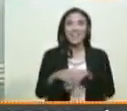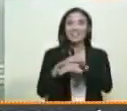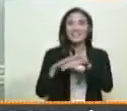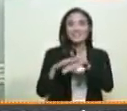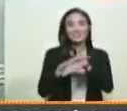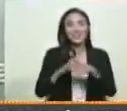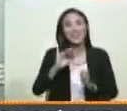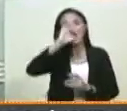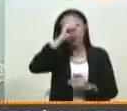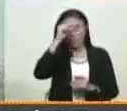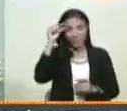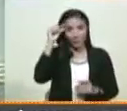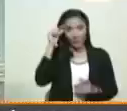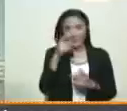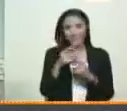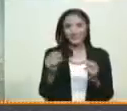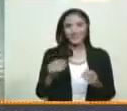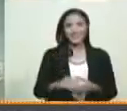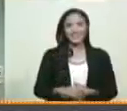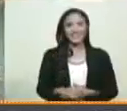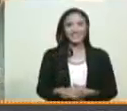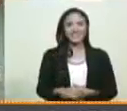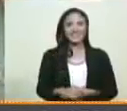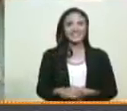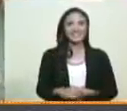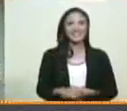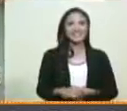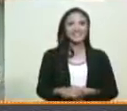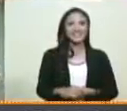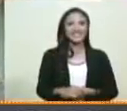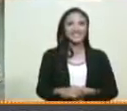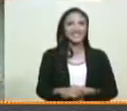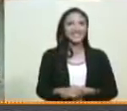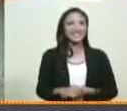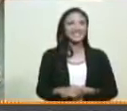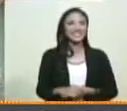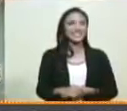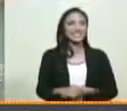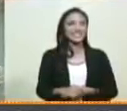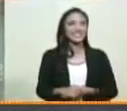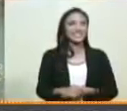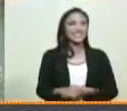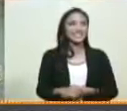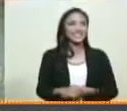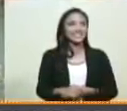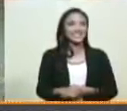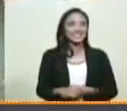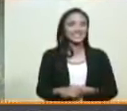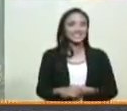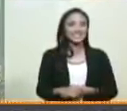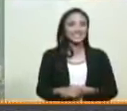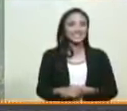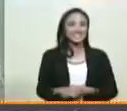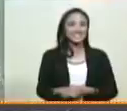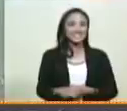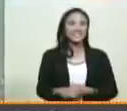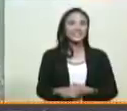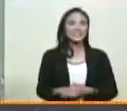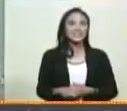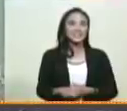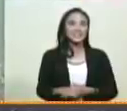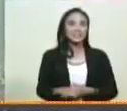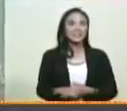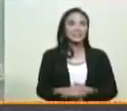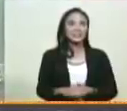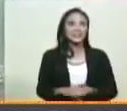vende patria Julio Borges, Aquí te espera una cárcel, Julio Borges. Más